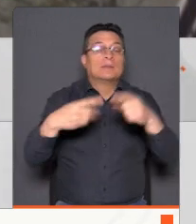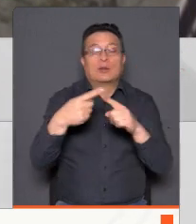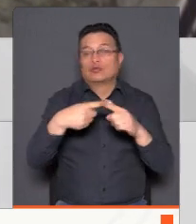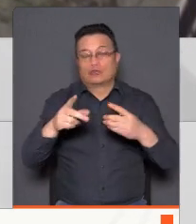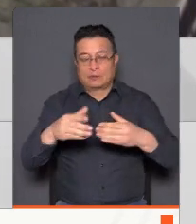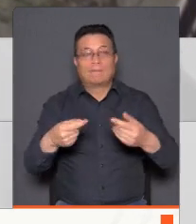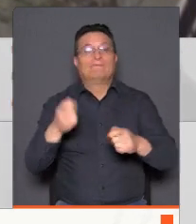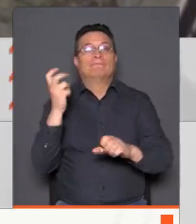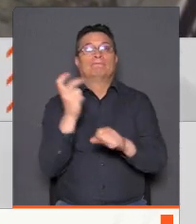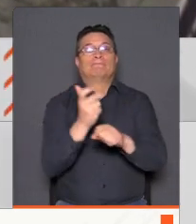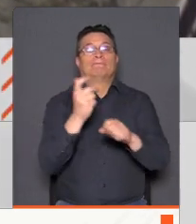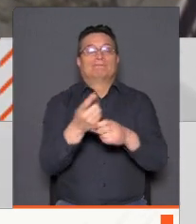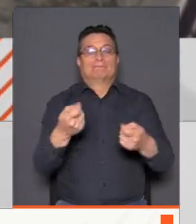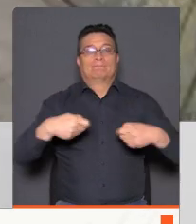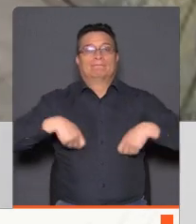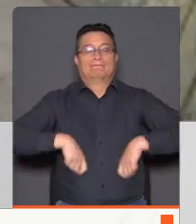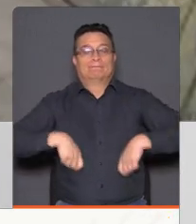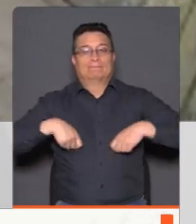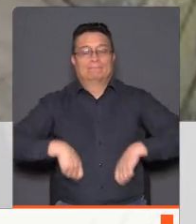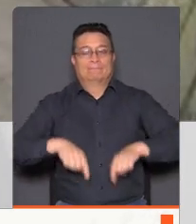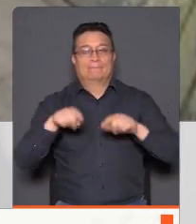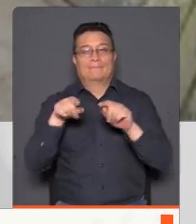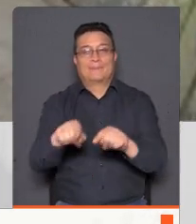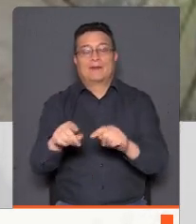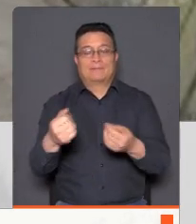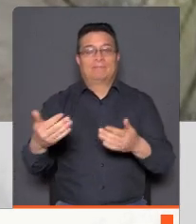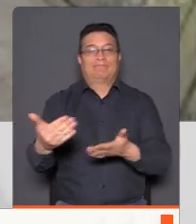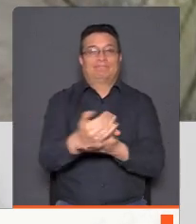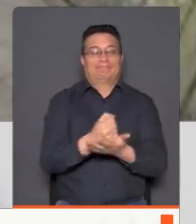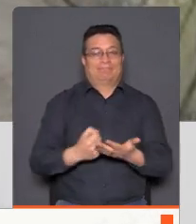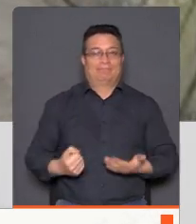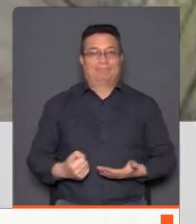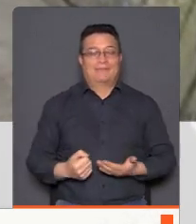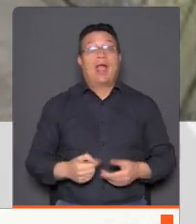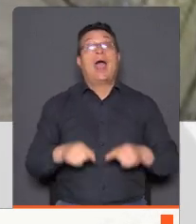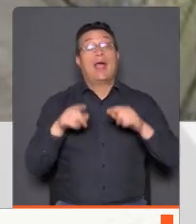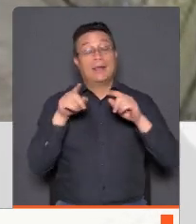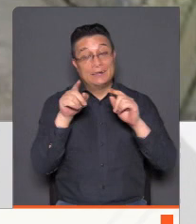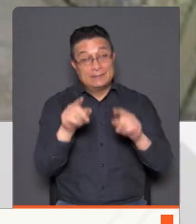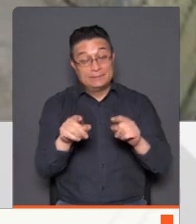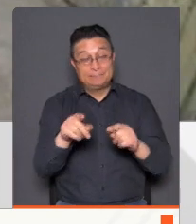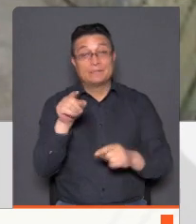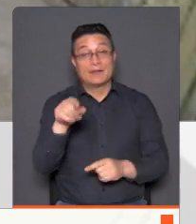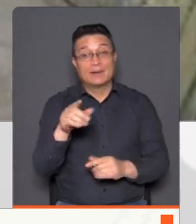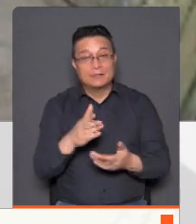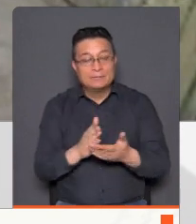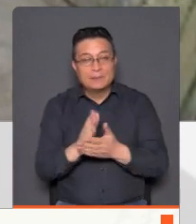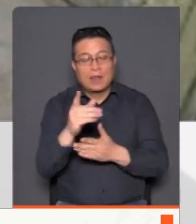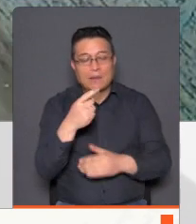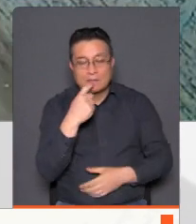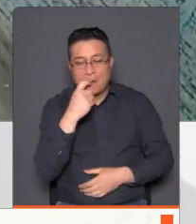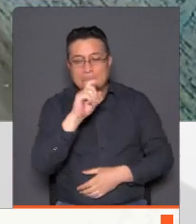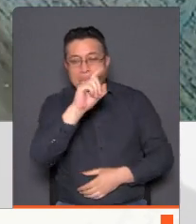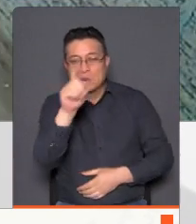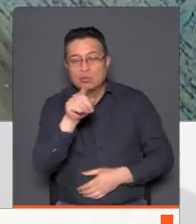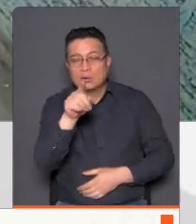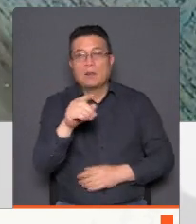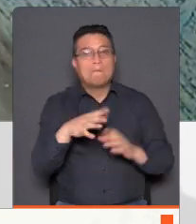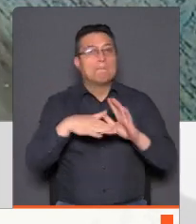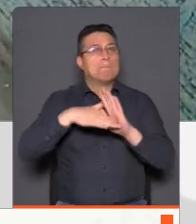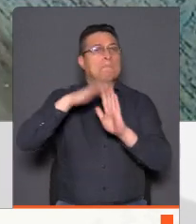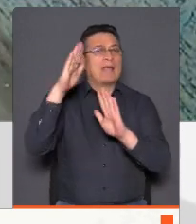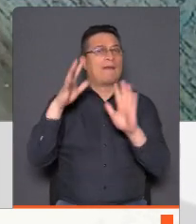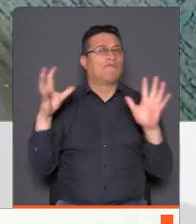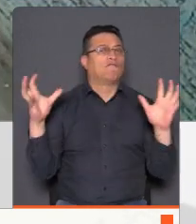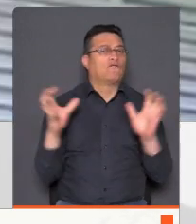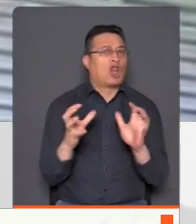los robos para poder, ¿no es cierto?, obtener dinero. Y general, sobre el inicio de esta parte de las preguntas, respecto a que son más violentos,